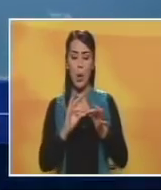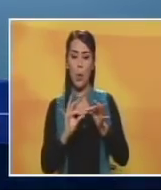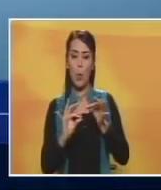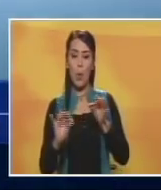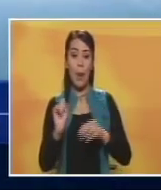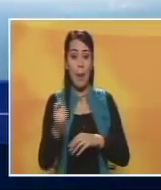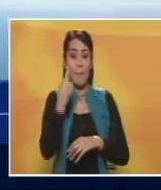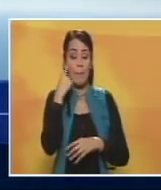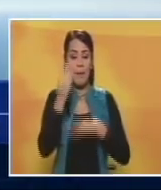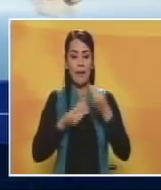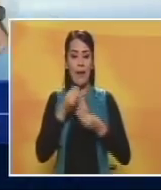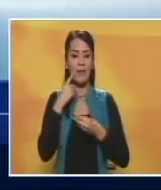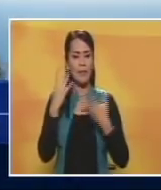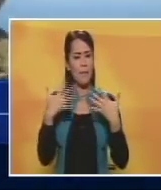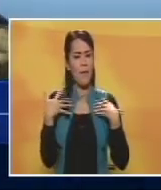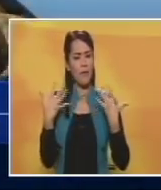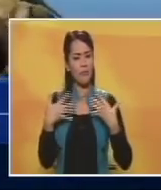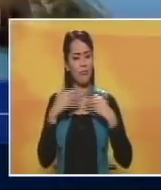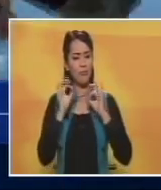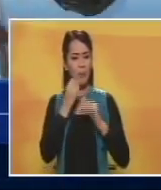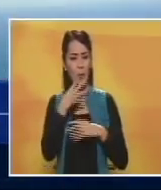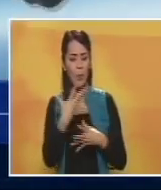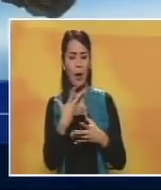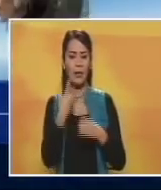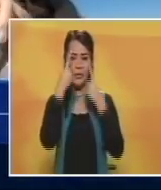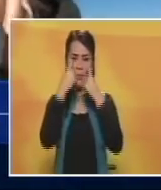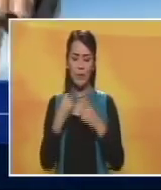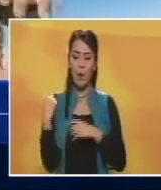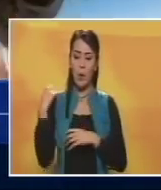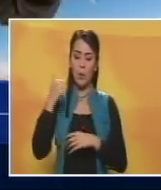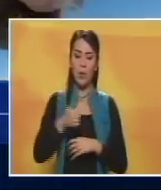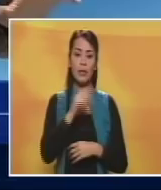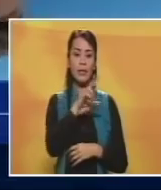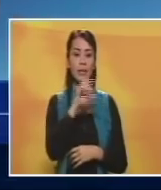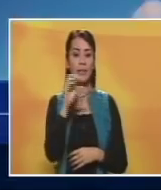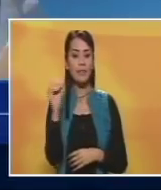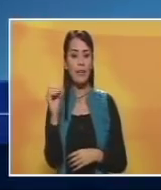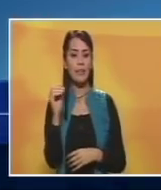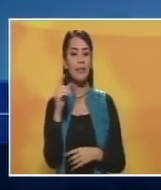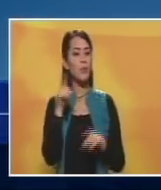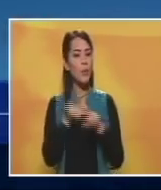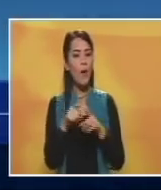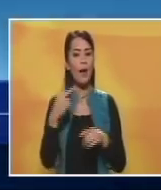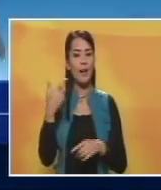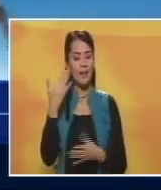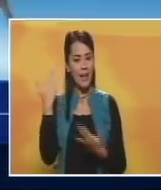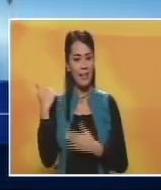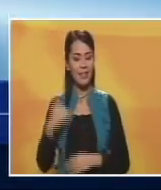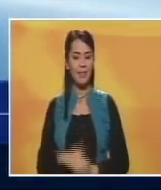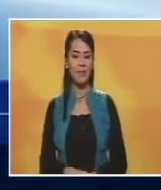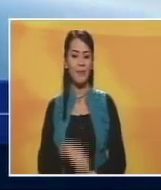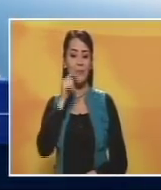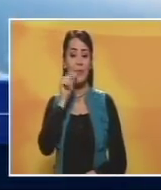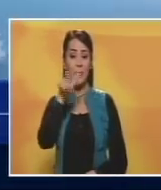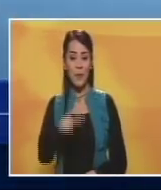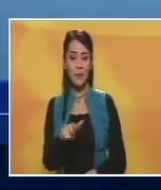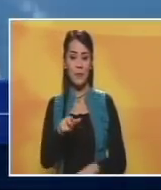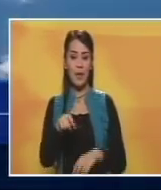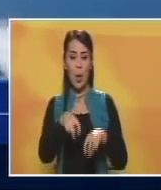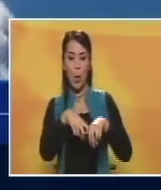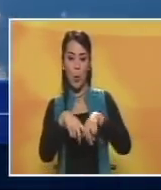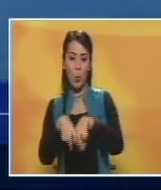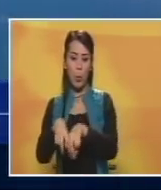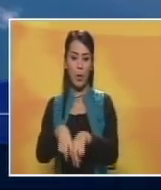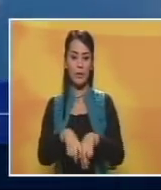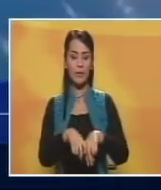vez que lo hace por diversión, ya que durante su carrera realizó más de 300 saltos de este tipo. El hombre, que sobrevoló la